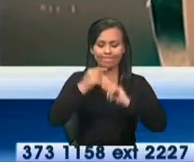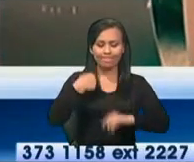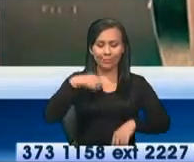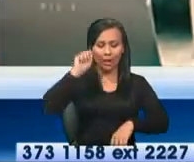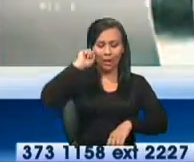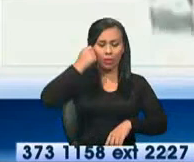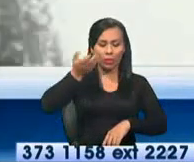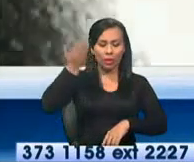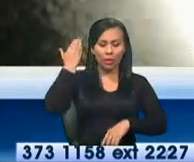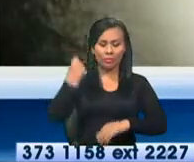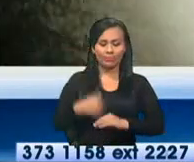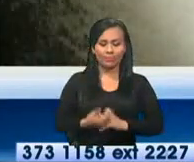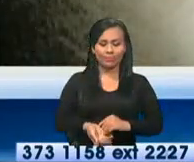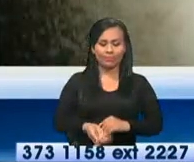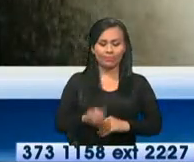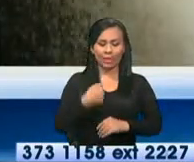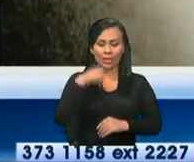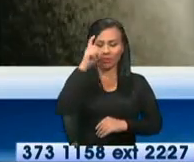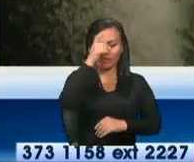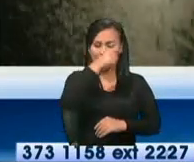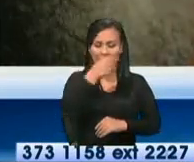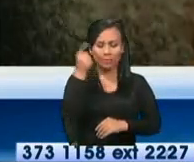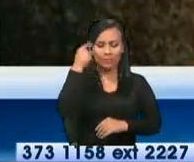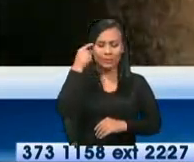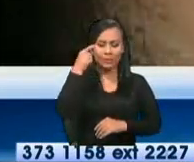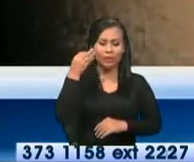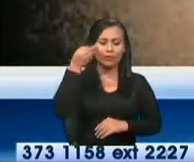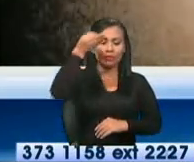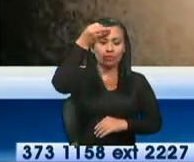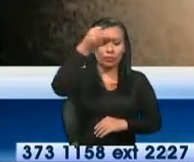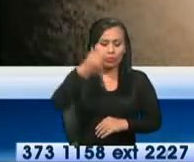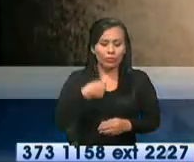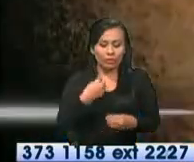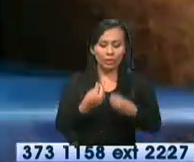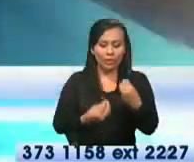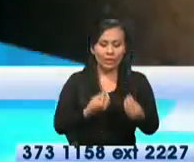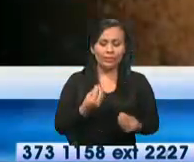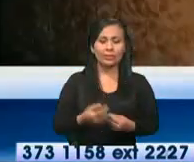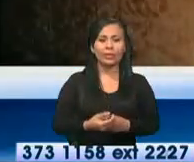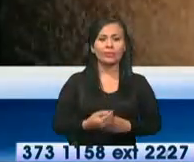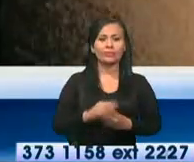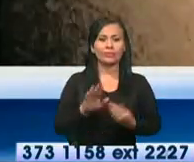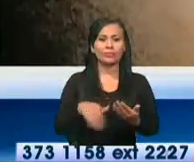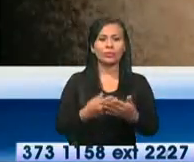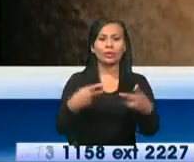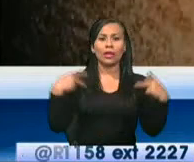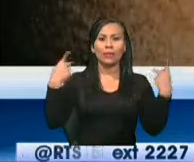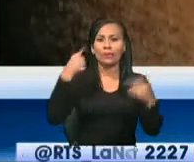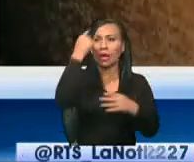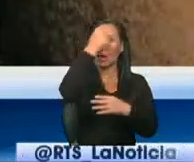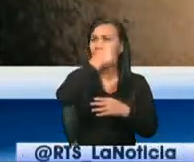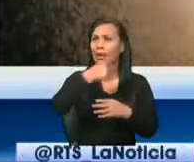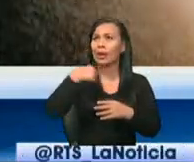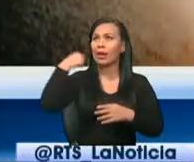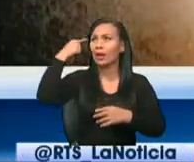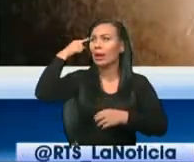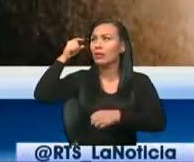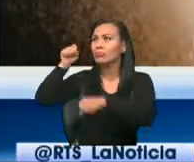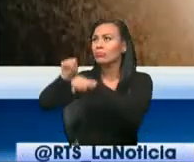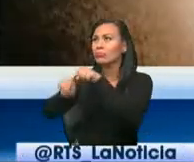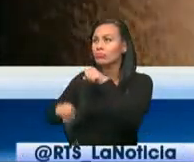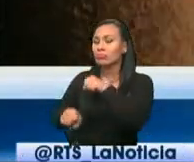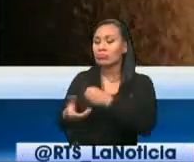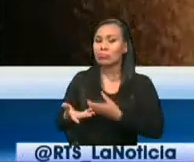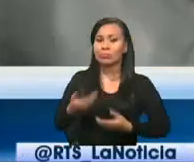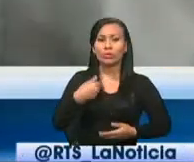el futuro. No es fácil remediar con que prácticamente toda tu vida vas a tener una marca en tu cara. Y no sé,